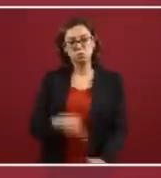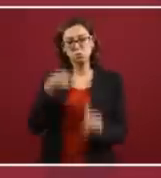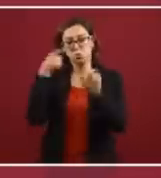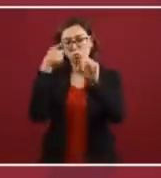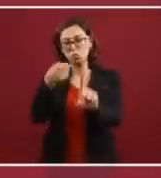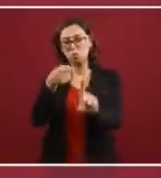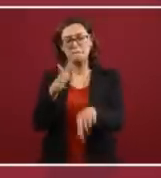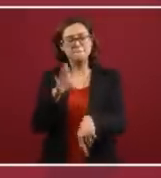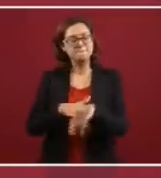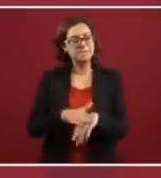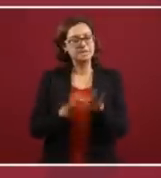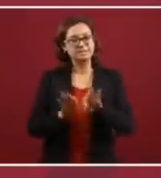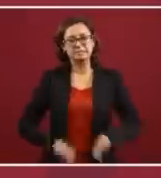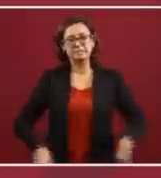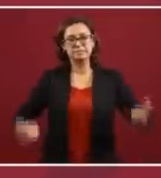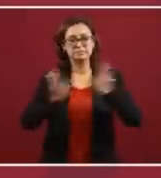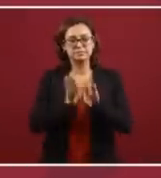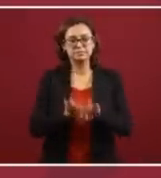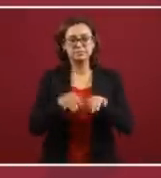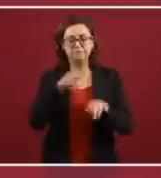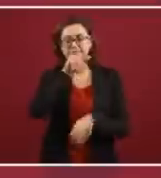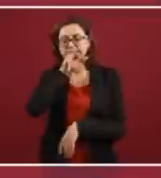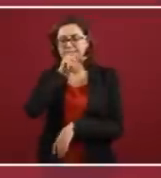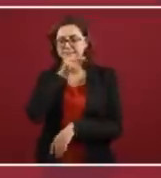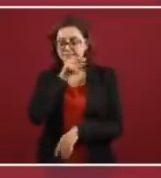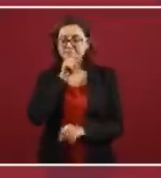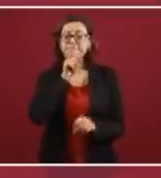preocupación y ocupación.